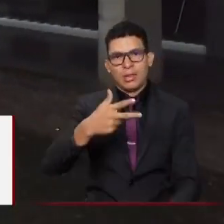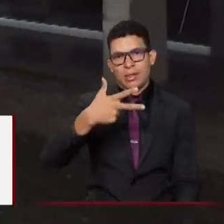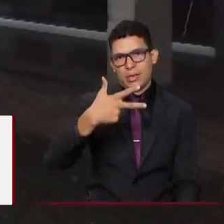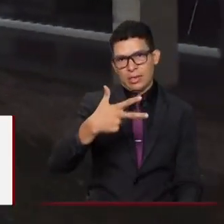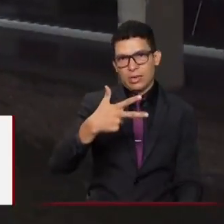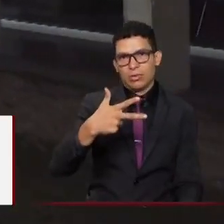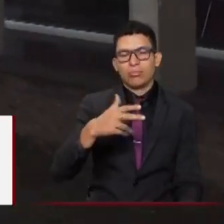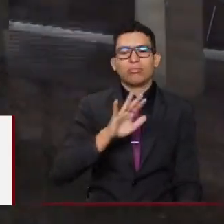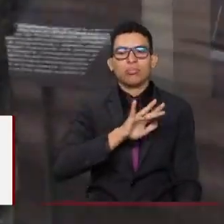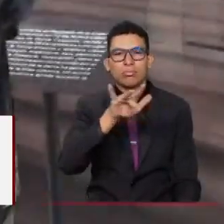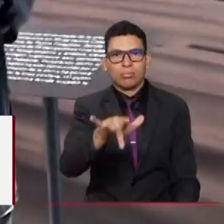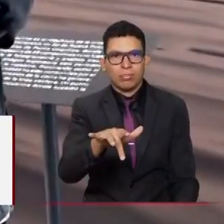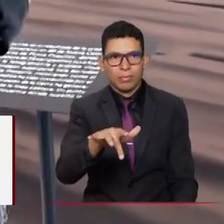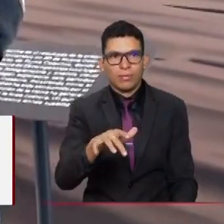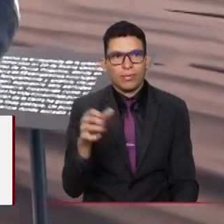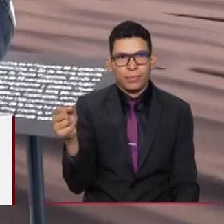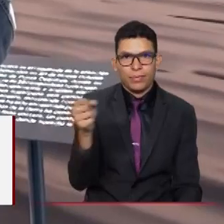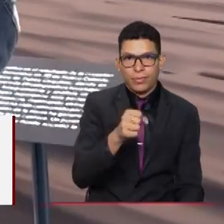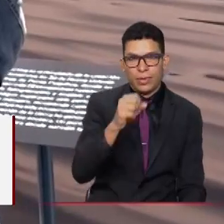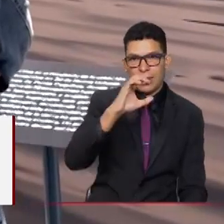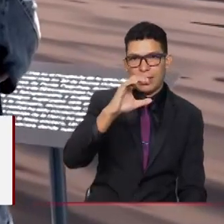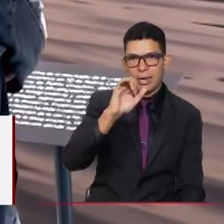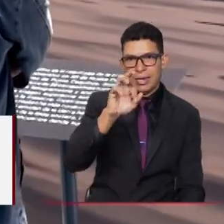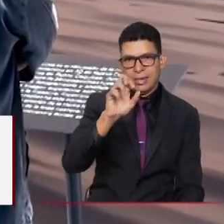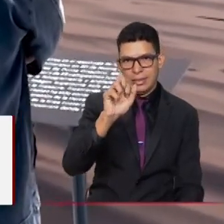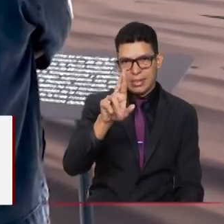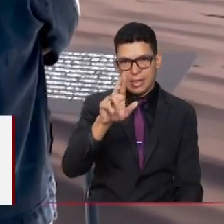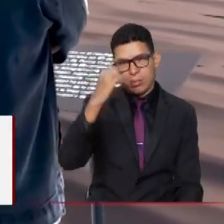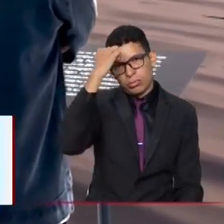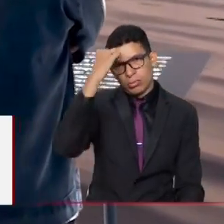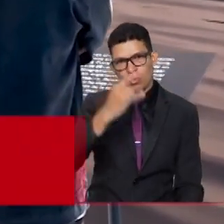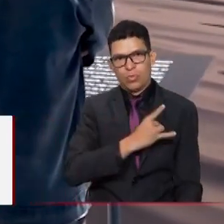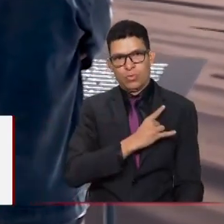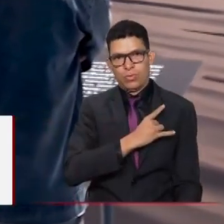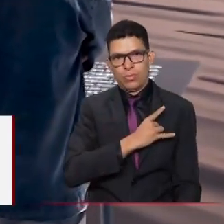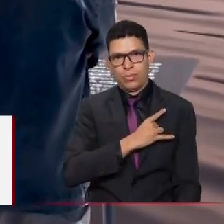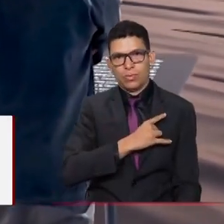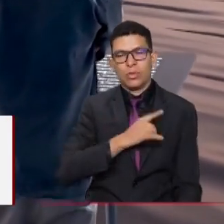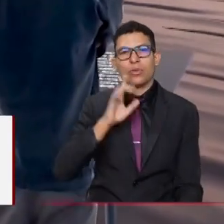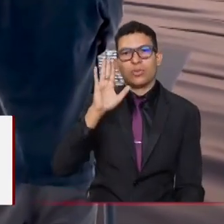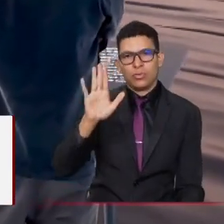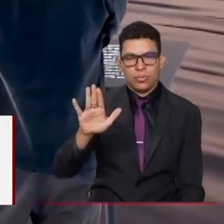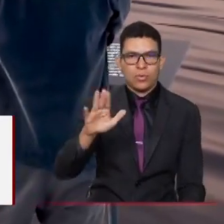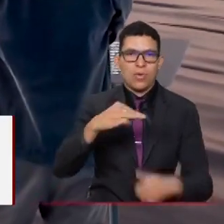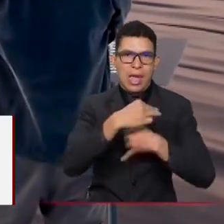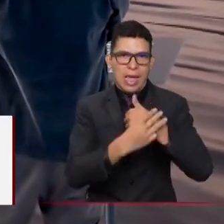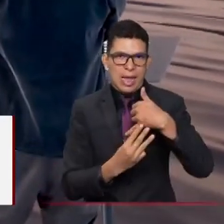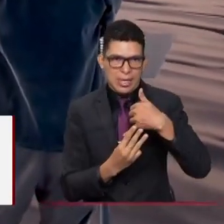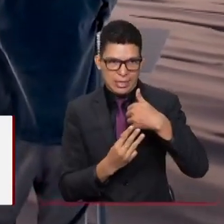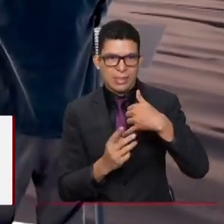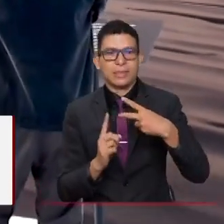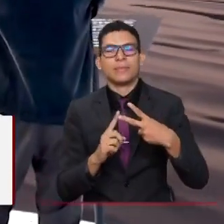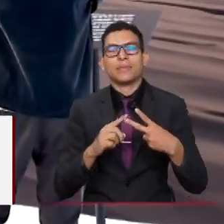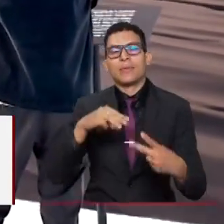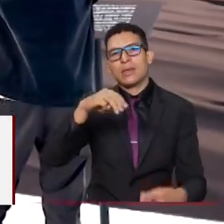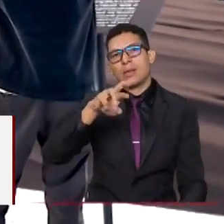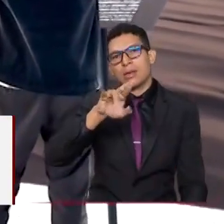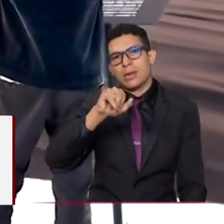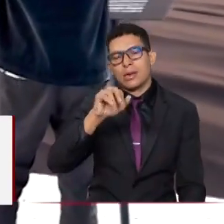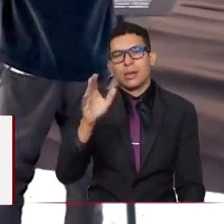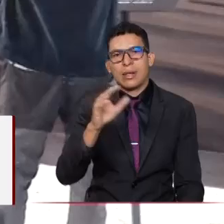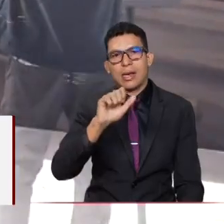invitados. Vamos a tener a César Peña, que es profesor de la Universidad de los Andes, a María Astrid Ríos, que